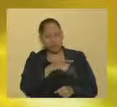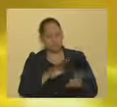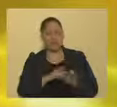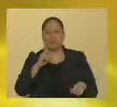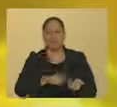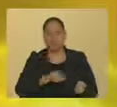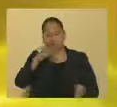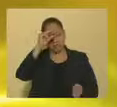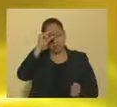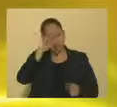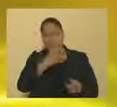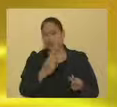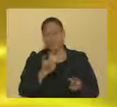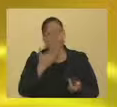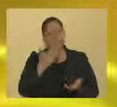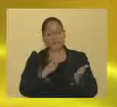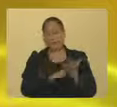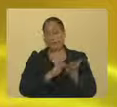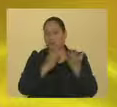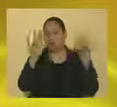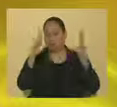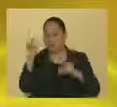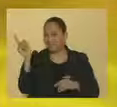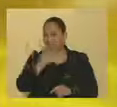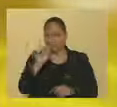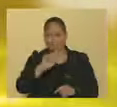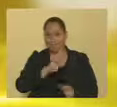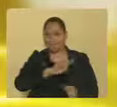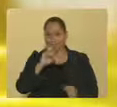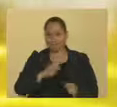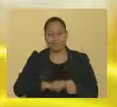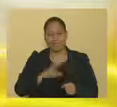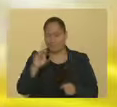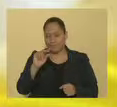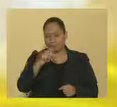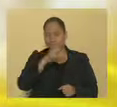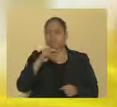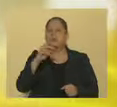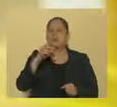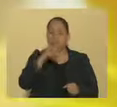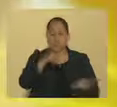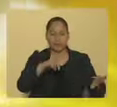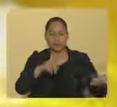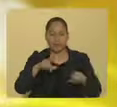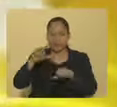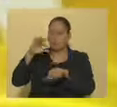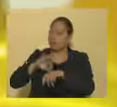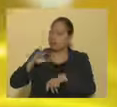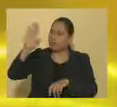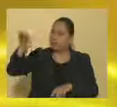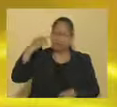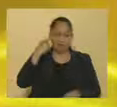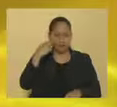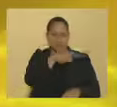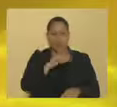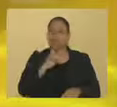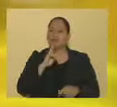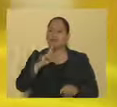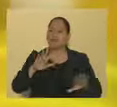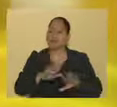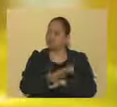sobredotados y superdotados y vamos a darle un aplauso. No. Vamos al doctor, vamos a poner foco en alerta, algo